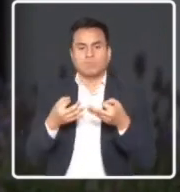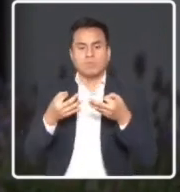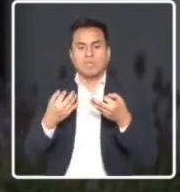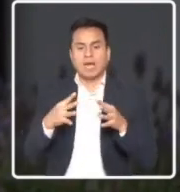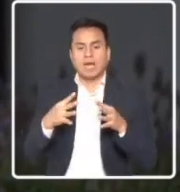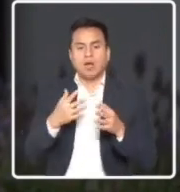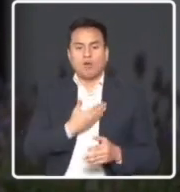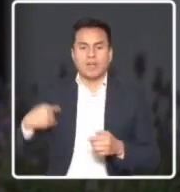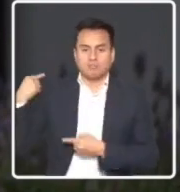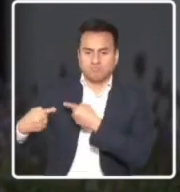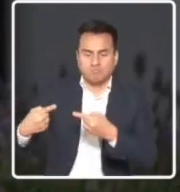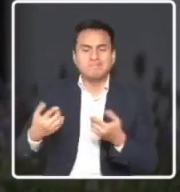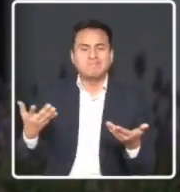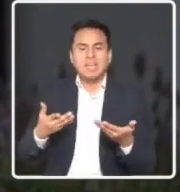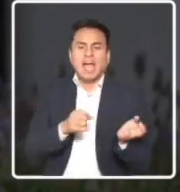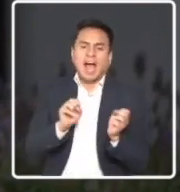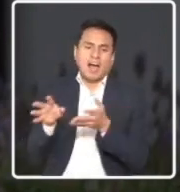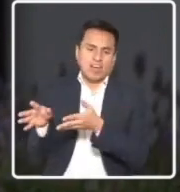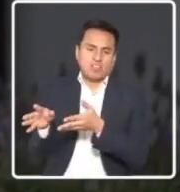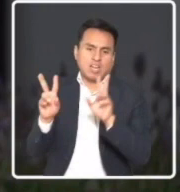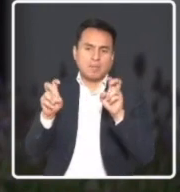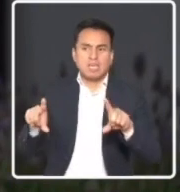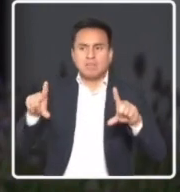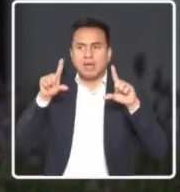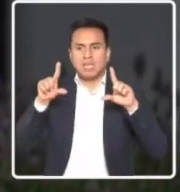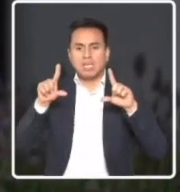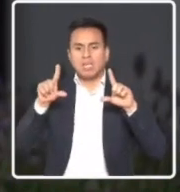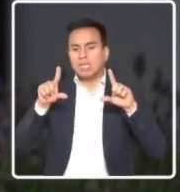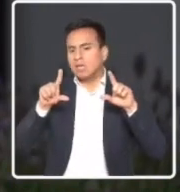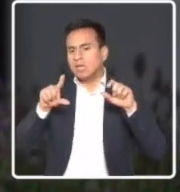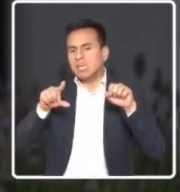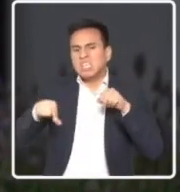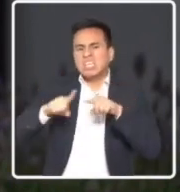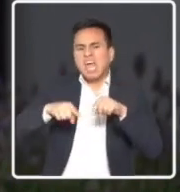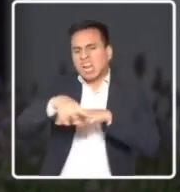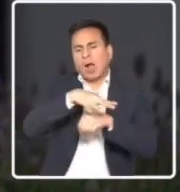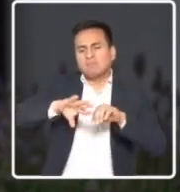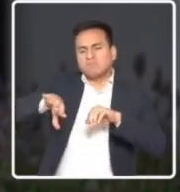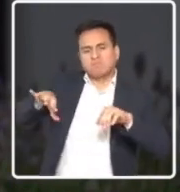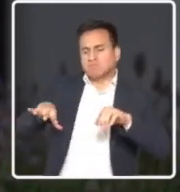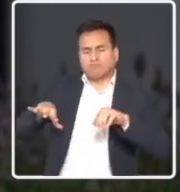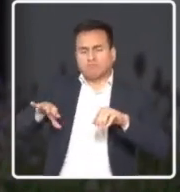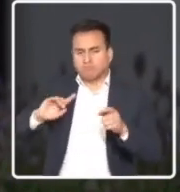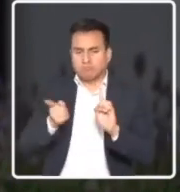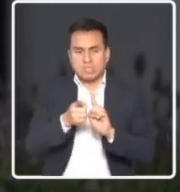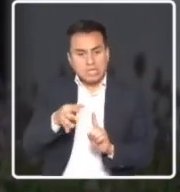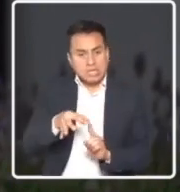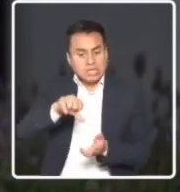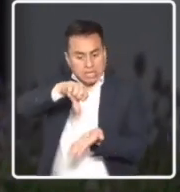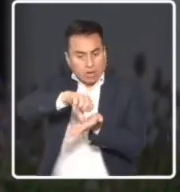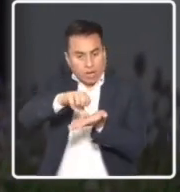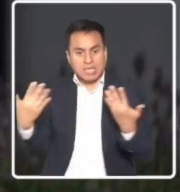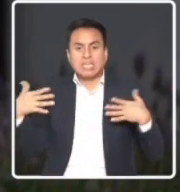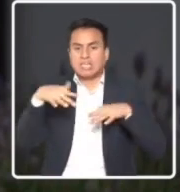largo ya de varios gobiernos, de abandonar esa imagen de una isla rodeada de tierra y recuperar una centralidad en